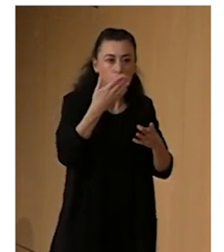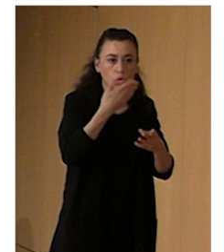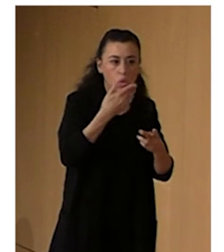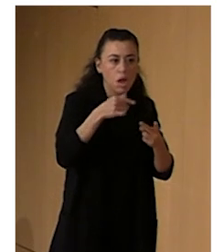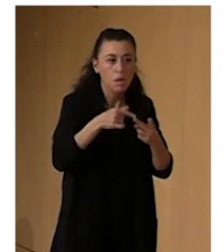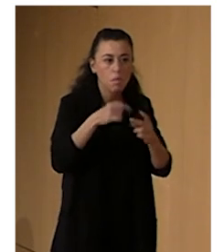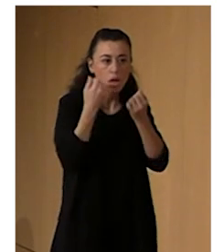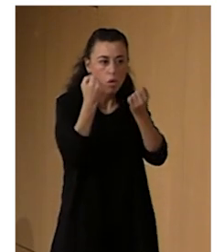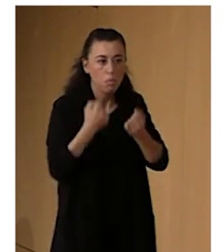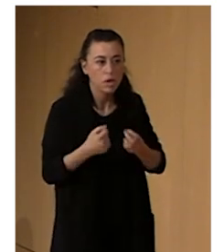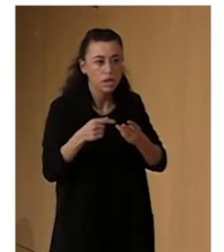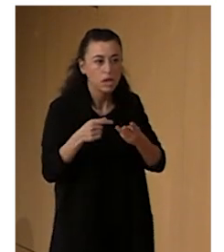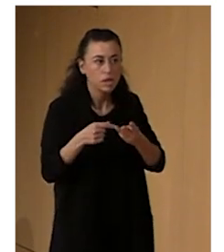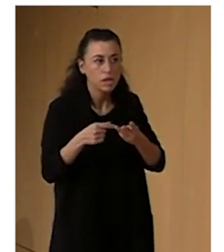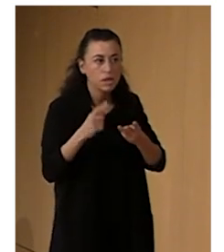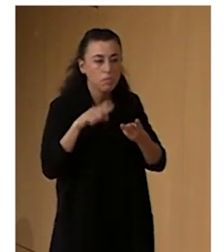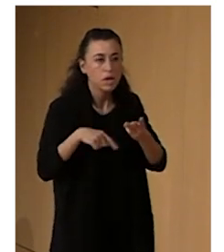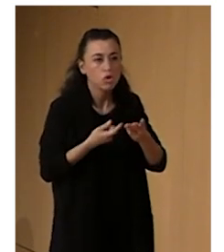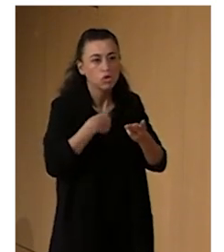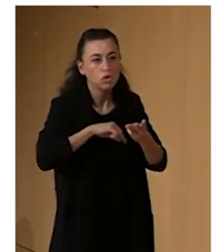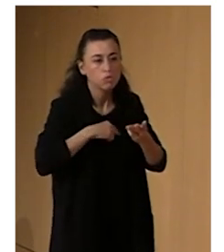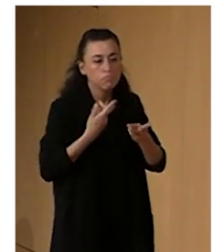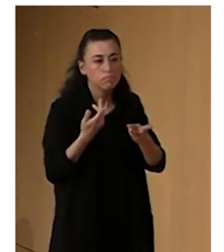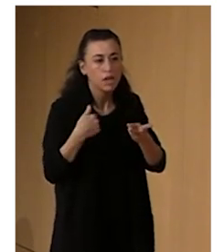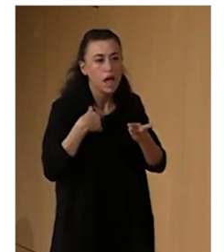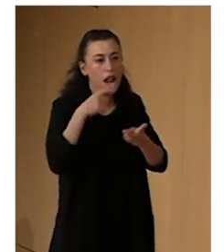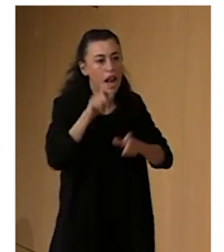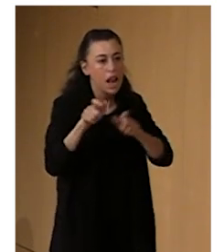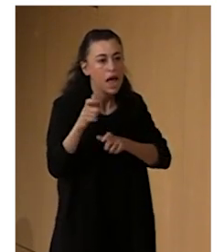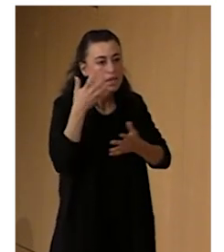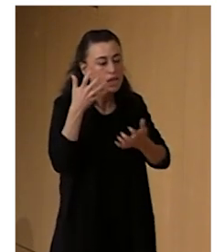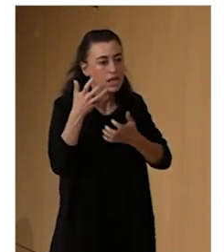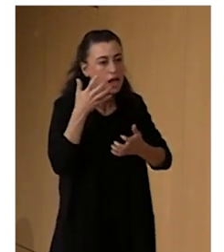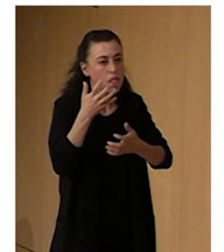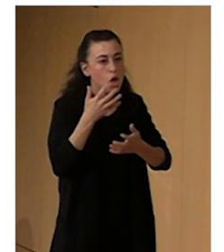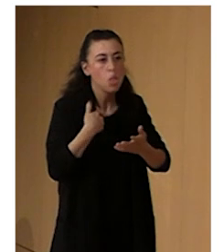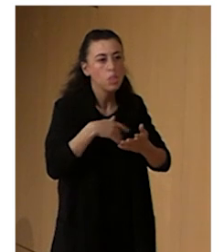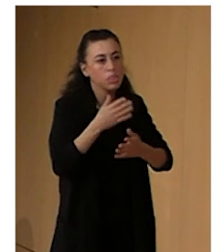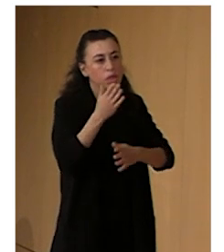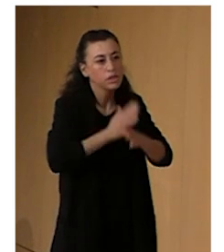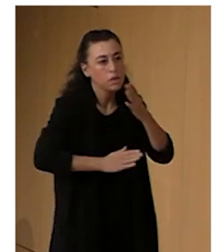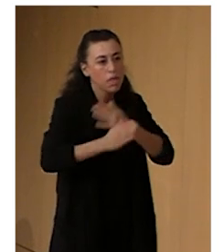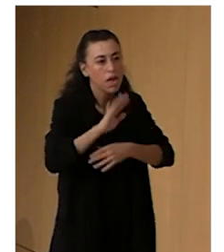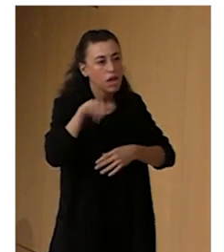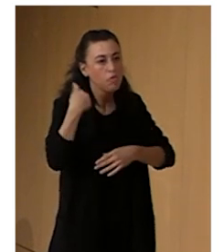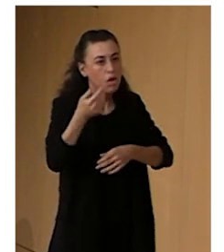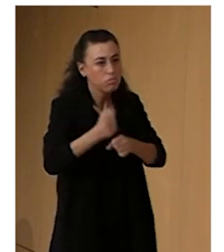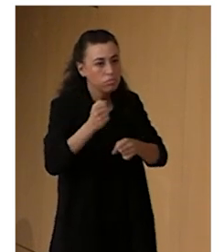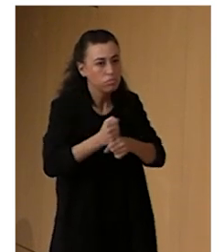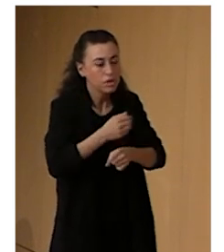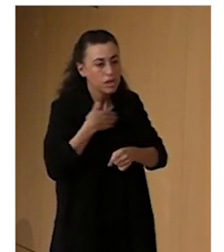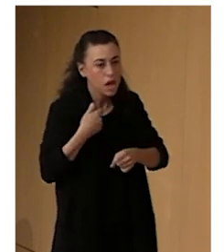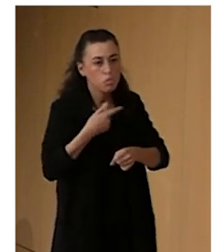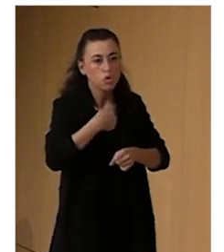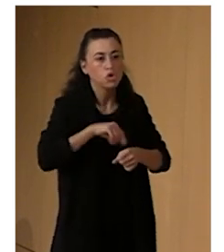representantes artísticos de de artistas con discapacidad que quieren trabajar fuera entonces llevamos todo el proceso de acompañamiento y mentoring